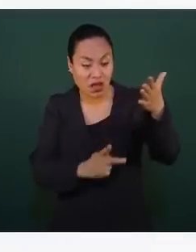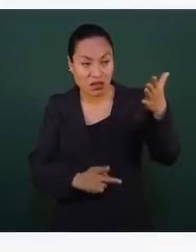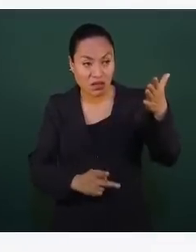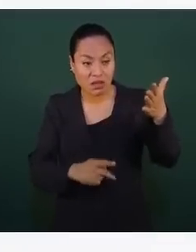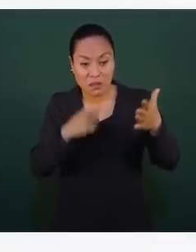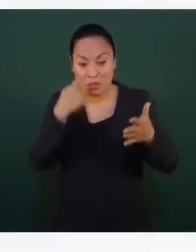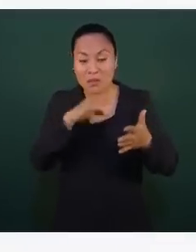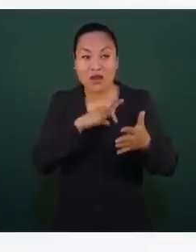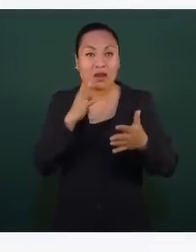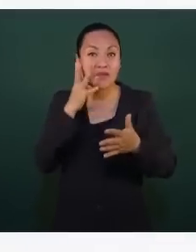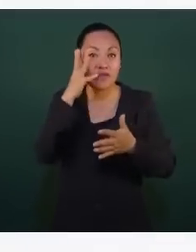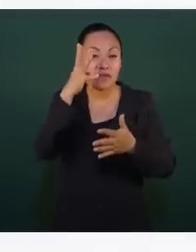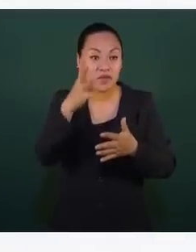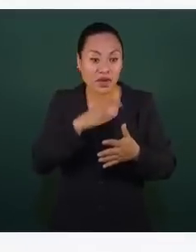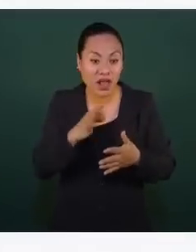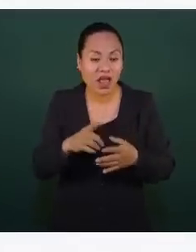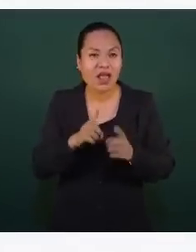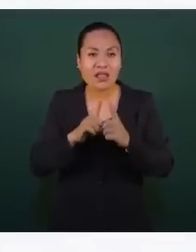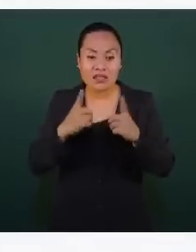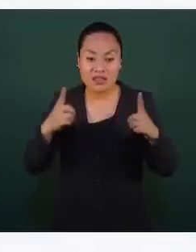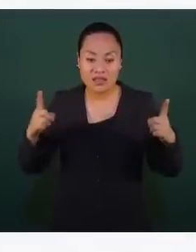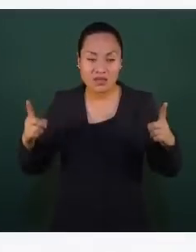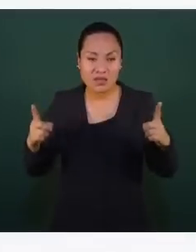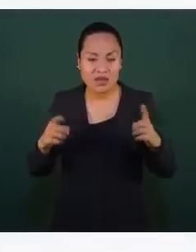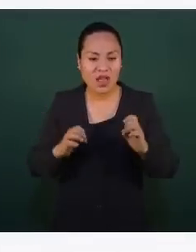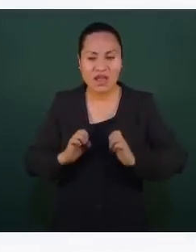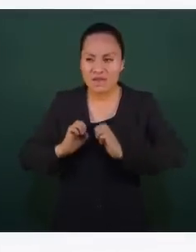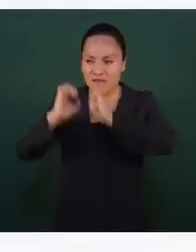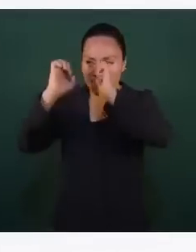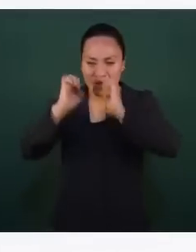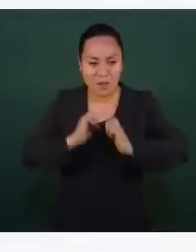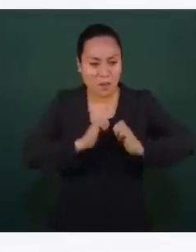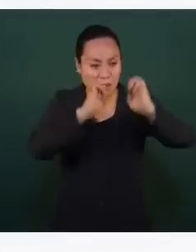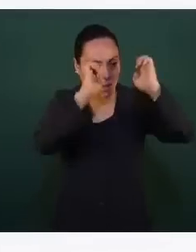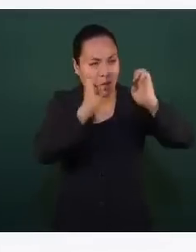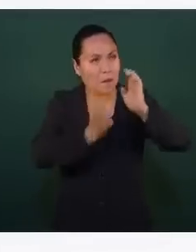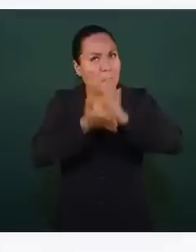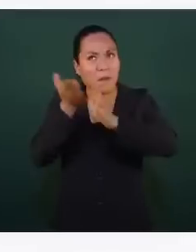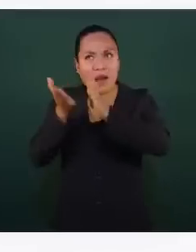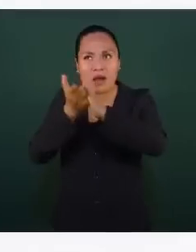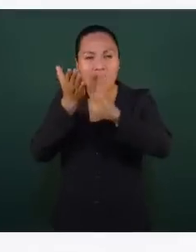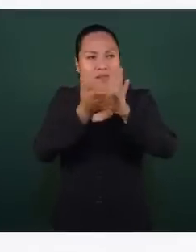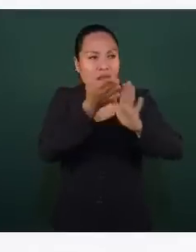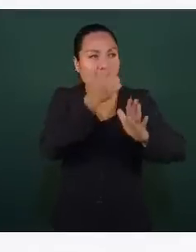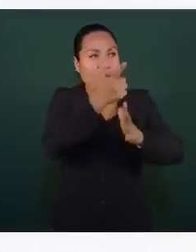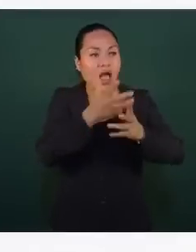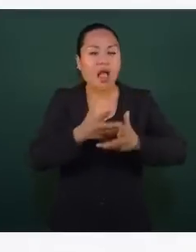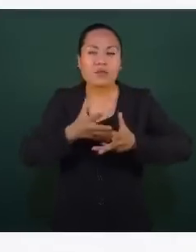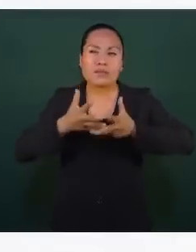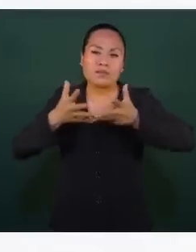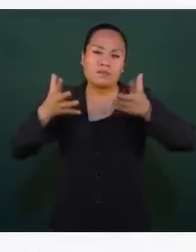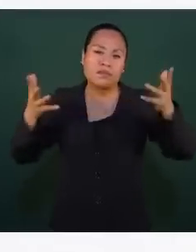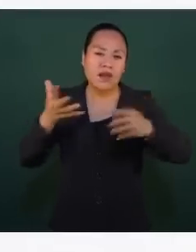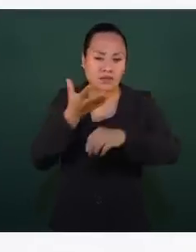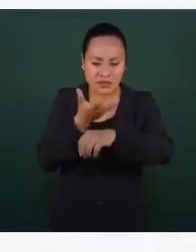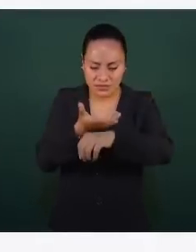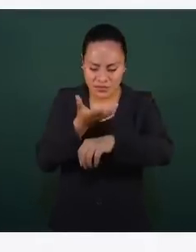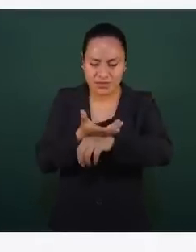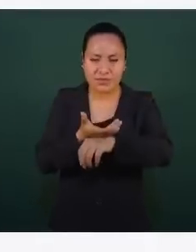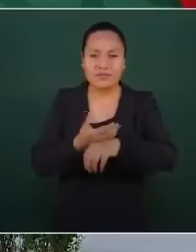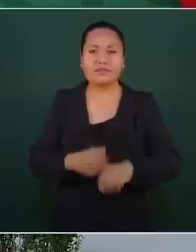para el desarrollo de obras e infraestructura en Estados Unidos.